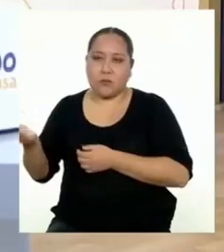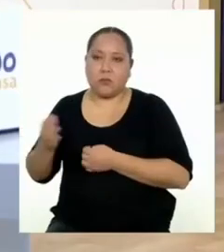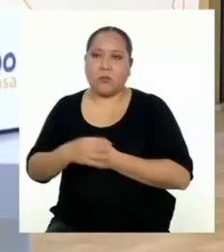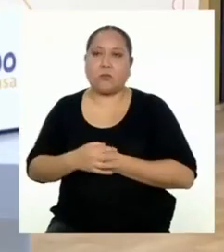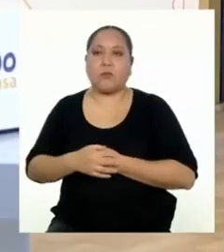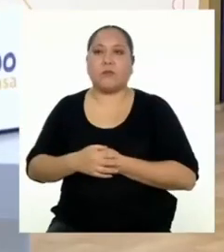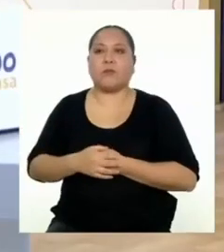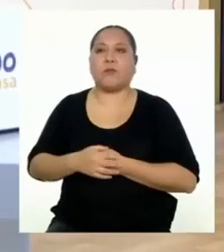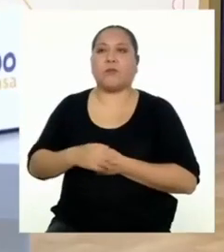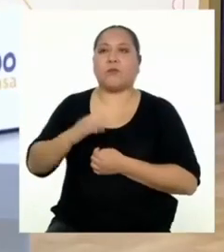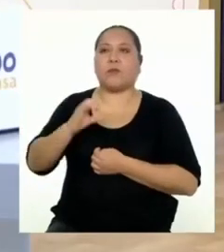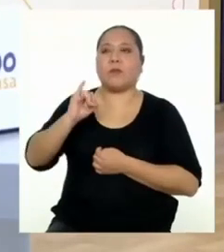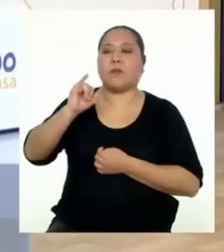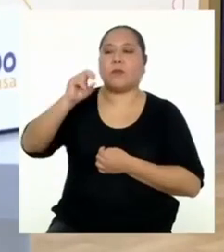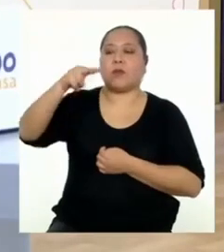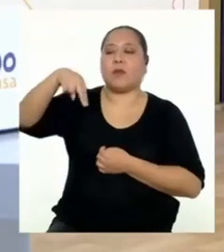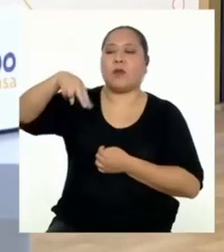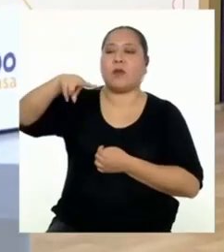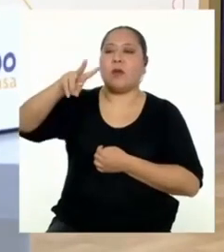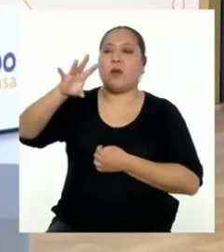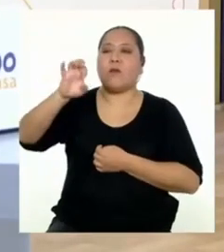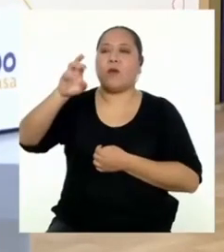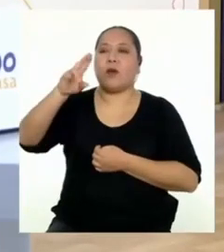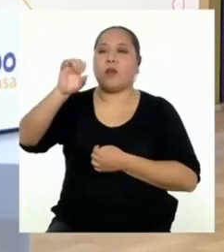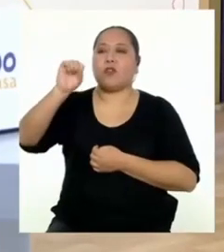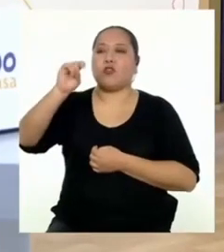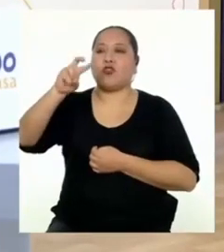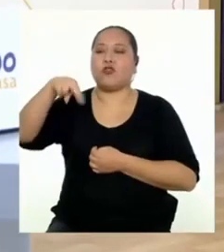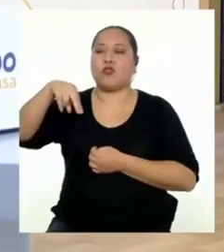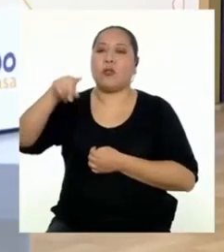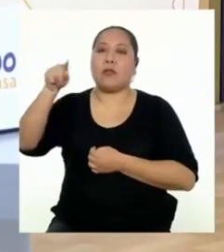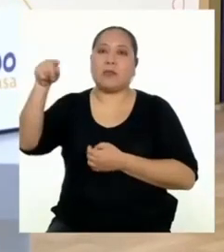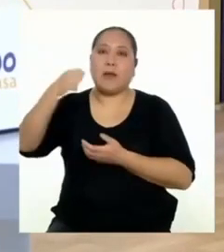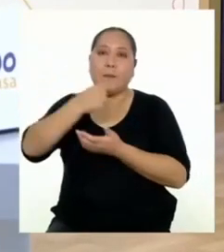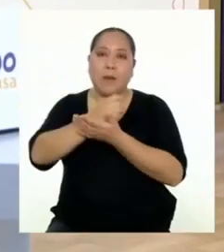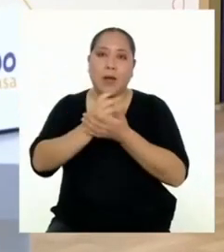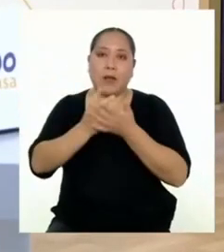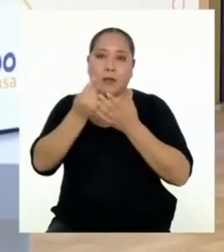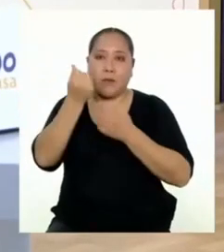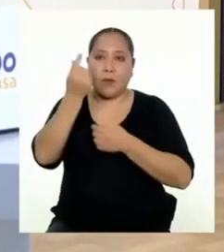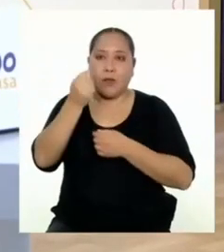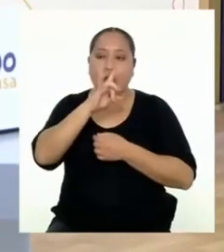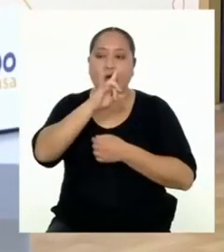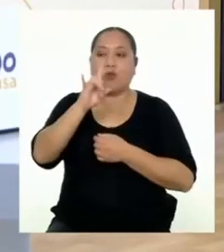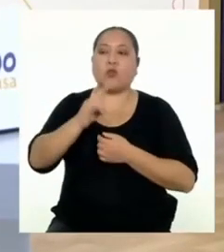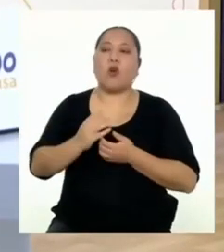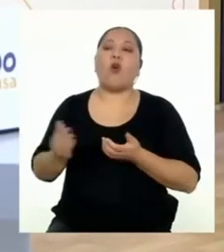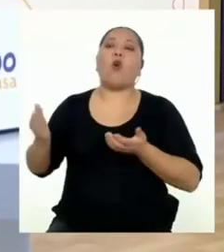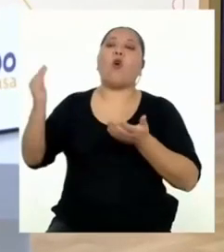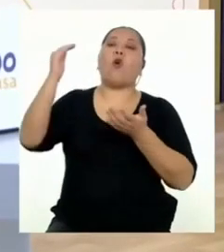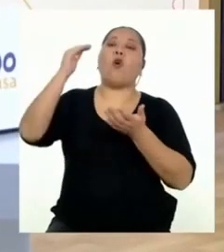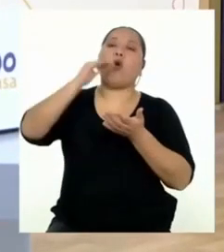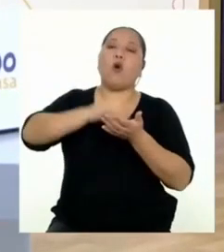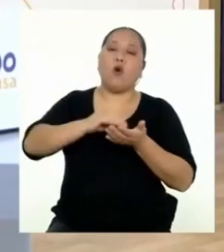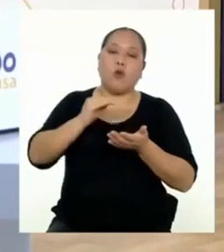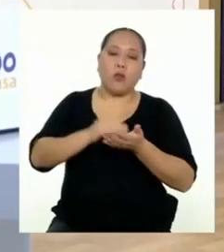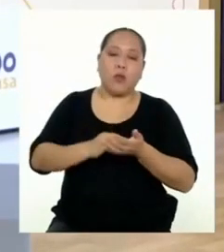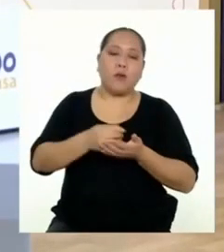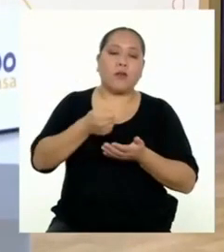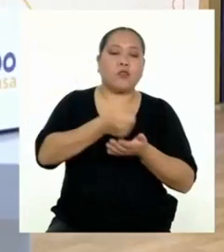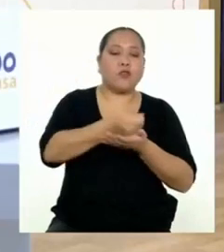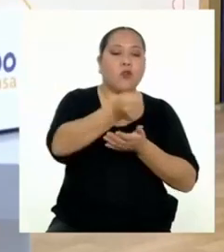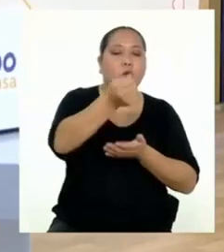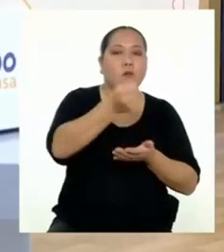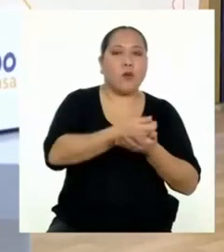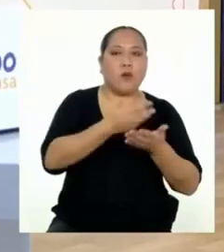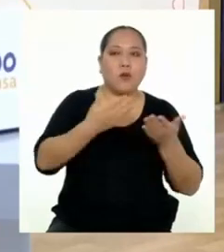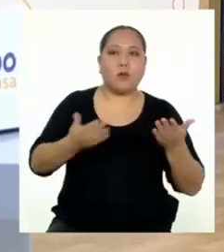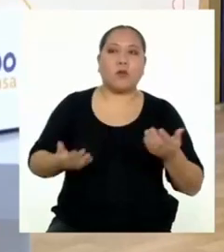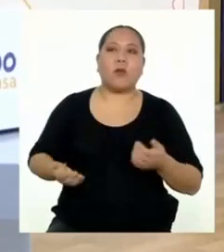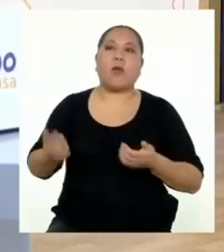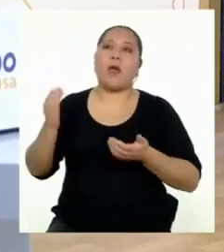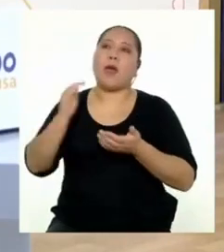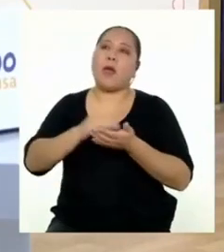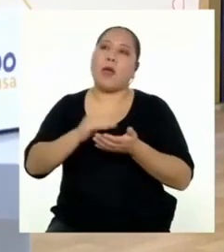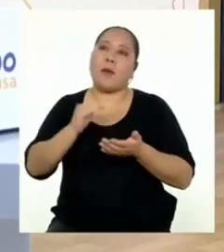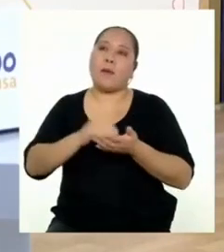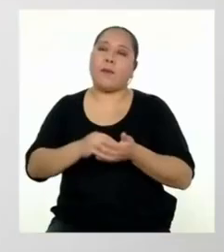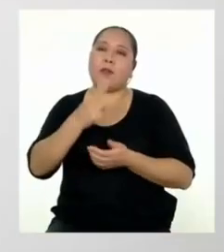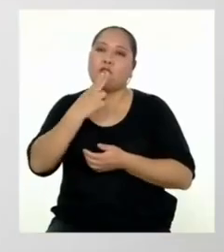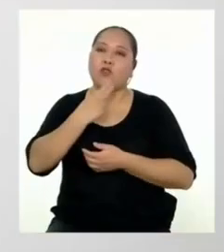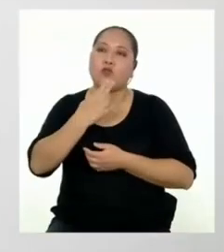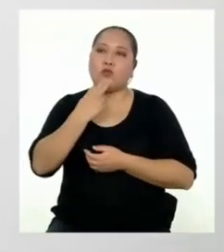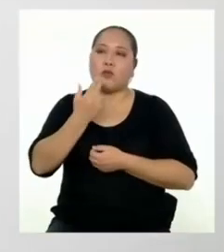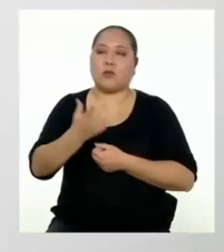necesidades. La inversión es la parte del dinero que utilizaron para volver a comprar insumos y producir